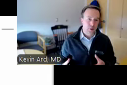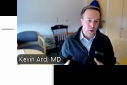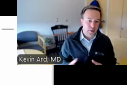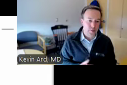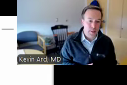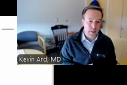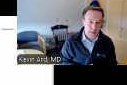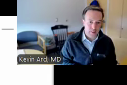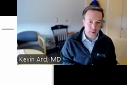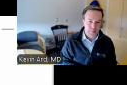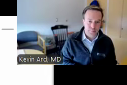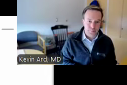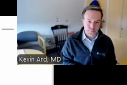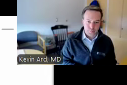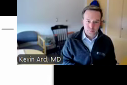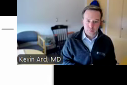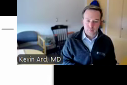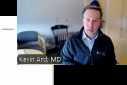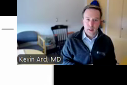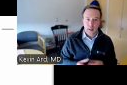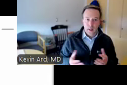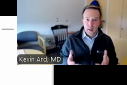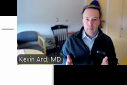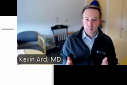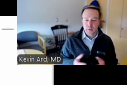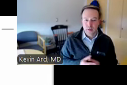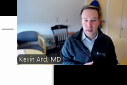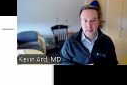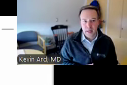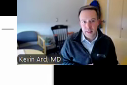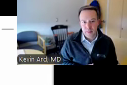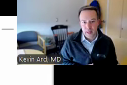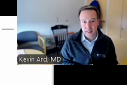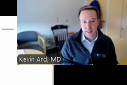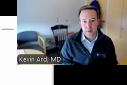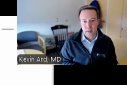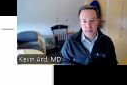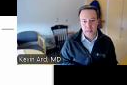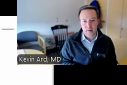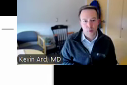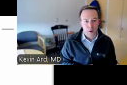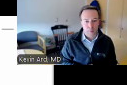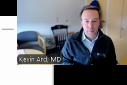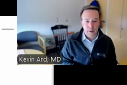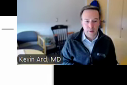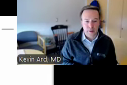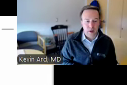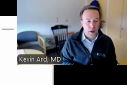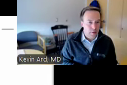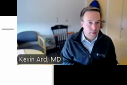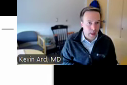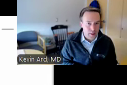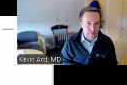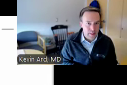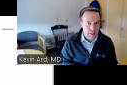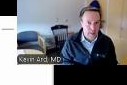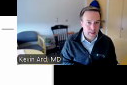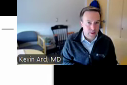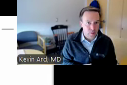transmisibles. Eso significa las personas que han suprimido virológicamente el tratamiento